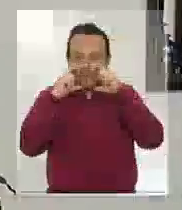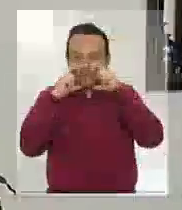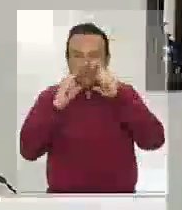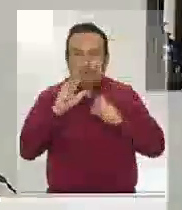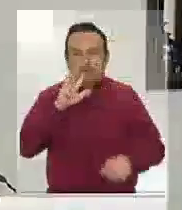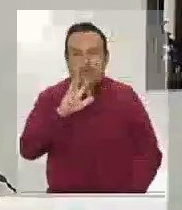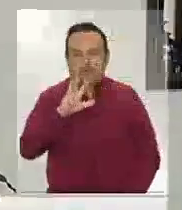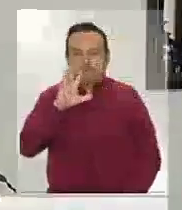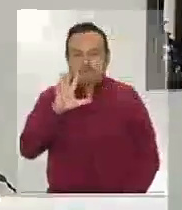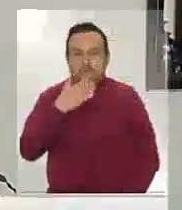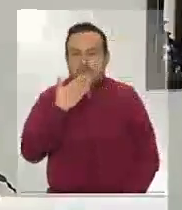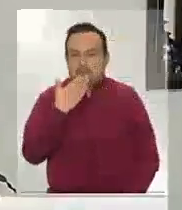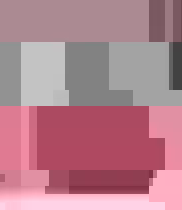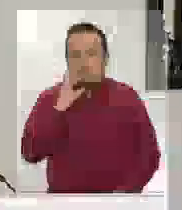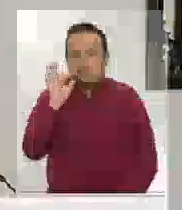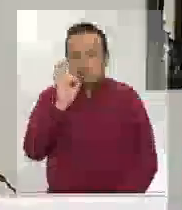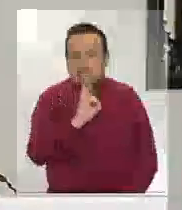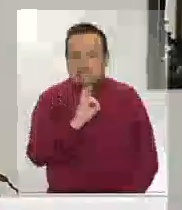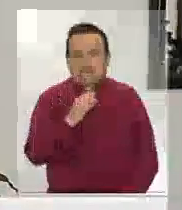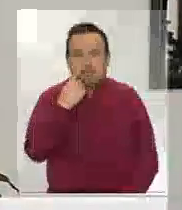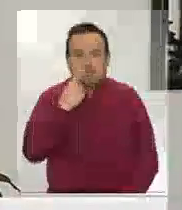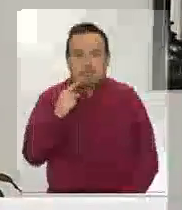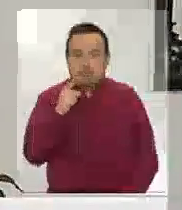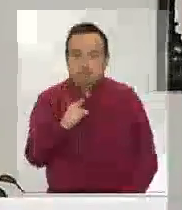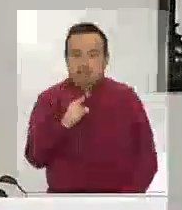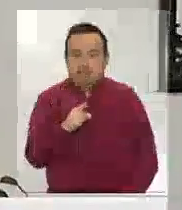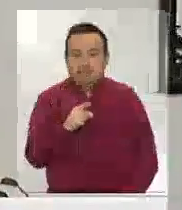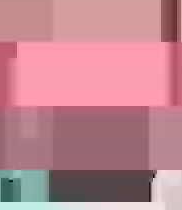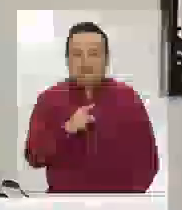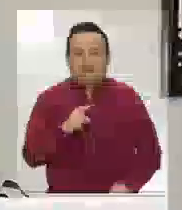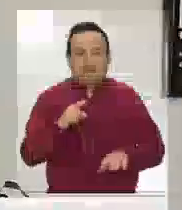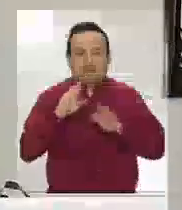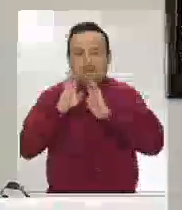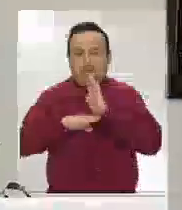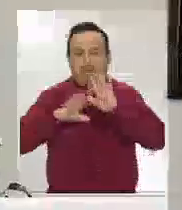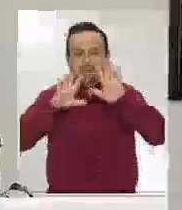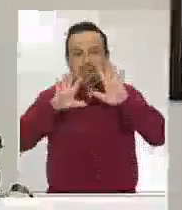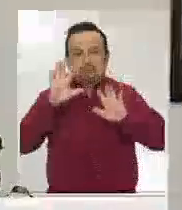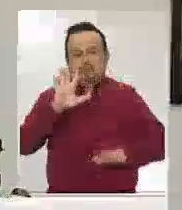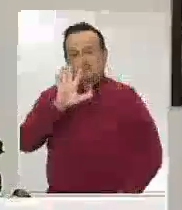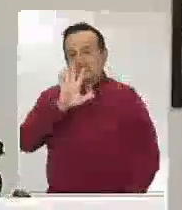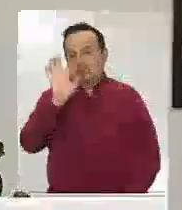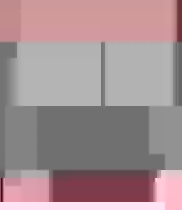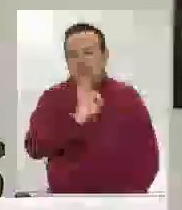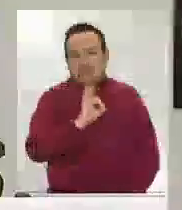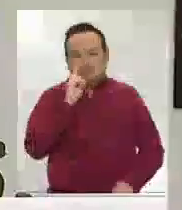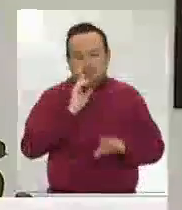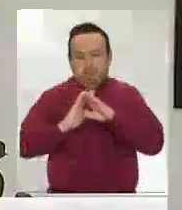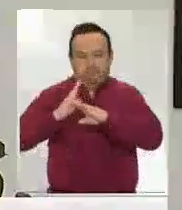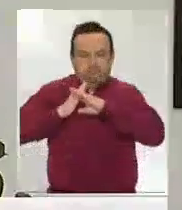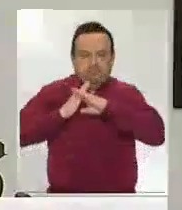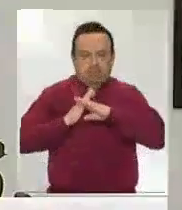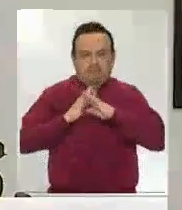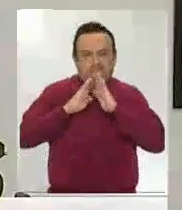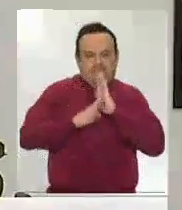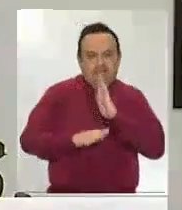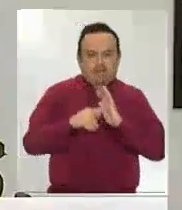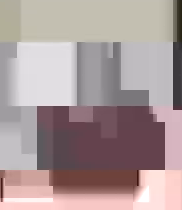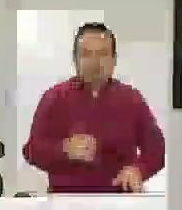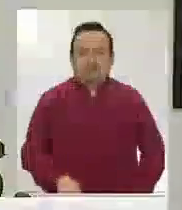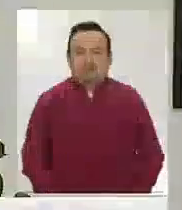tanto es bastante buena, pero esta de acá yo diría que es menos del 10%, 5% de protección comparado con